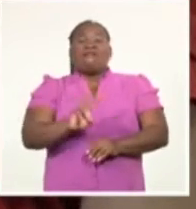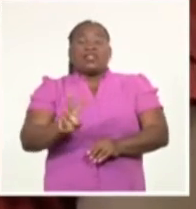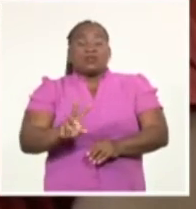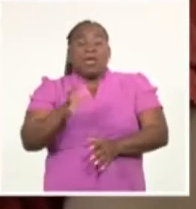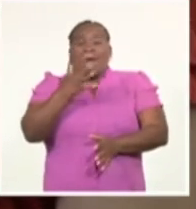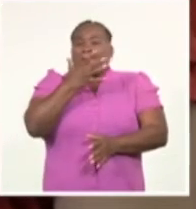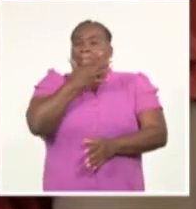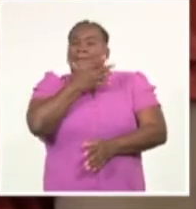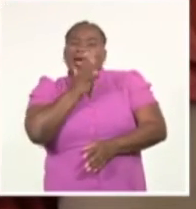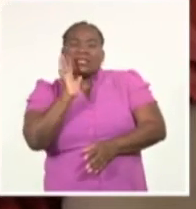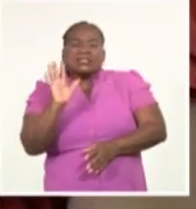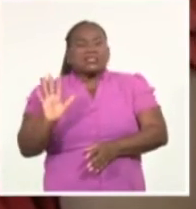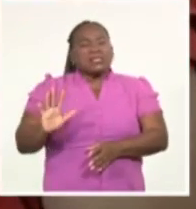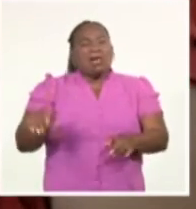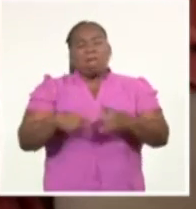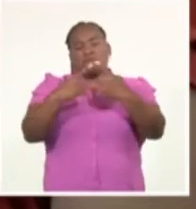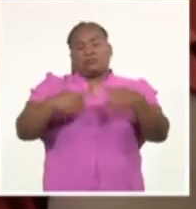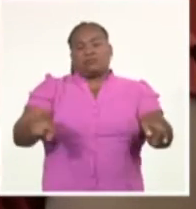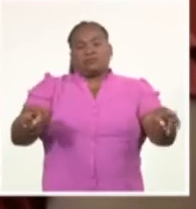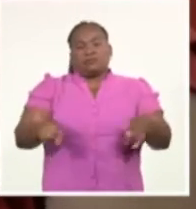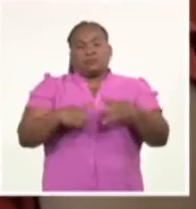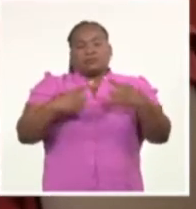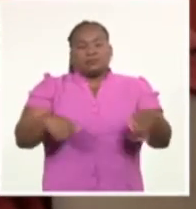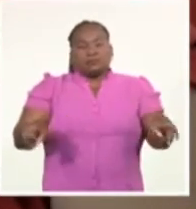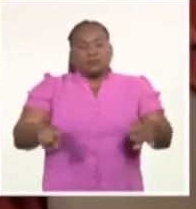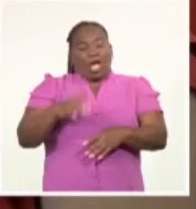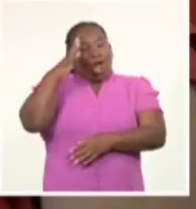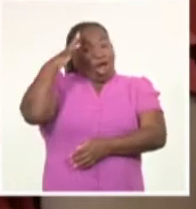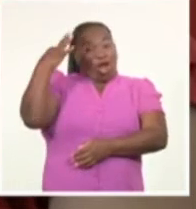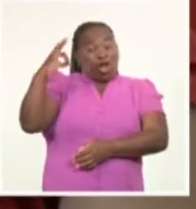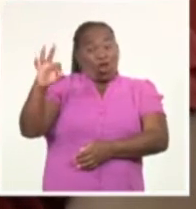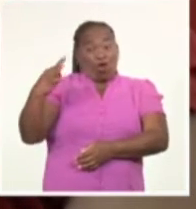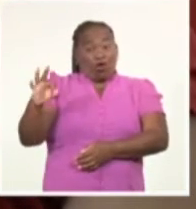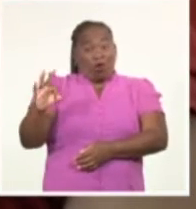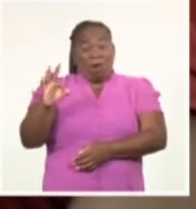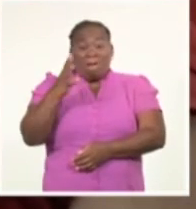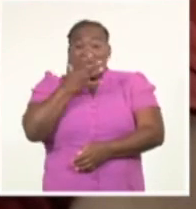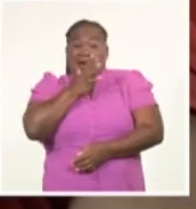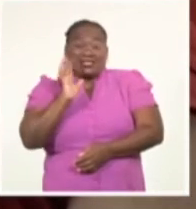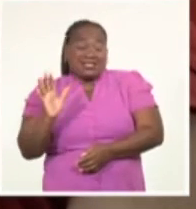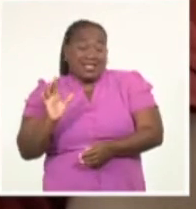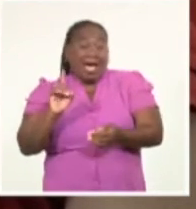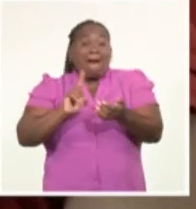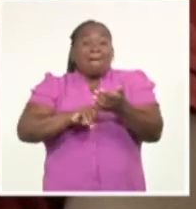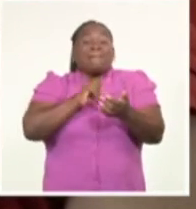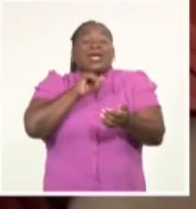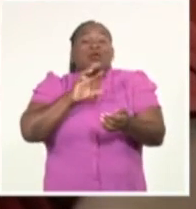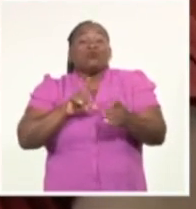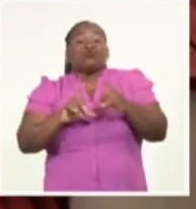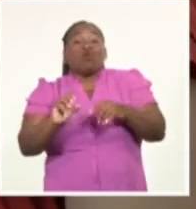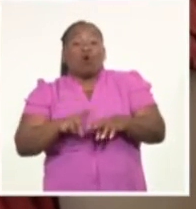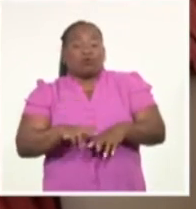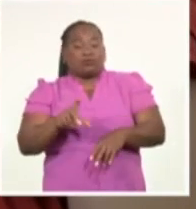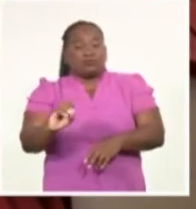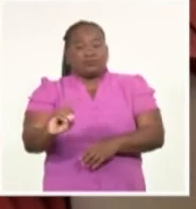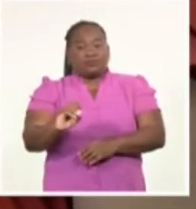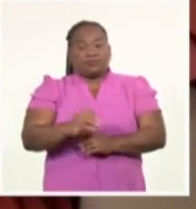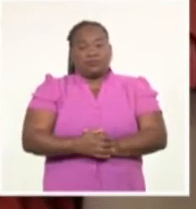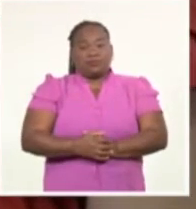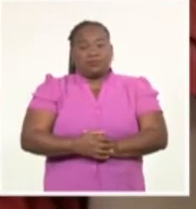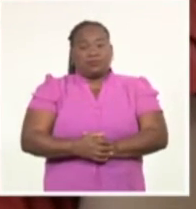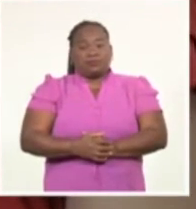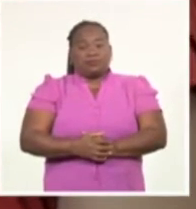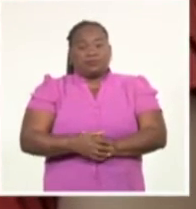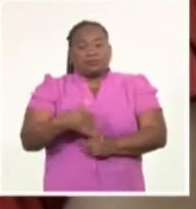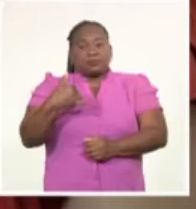parecen desde el punto de vista musical, como es lógico, a la versión, al himno que escribió Perucho Figueredo. ¿Qué es lo que a